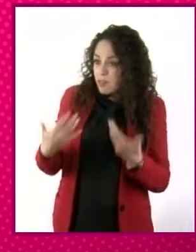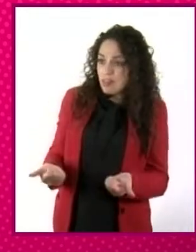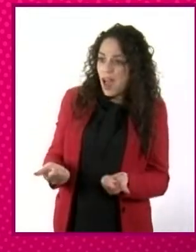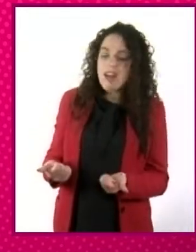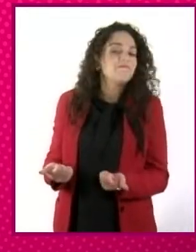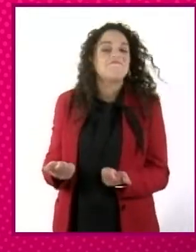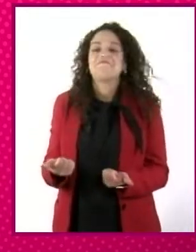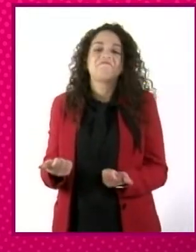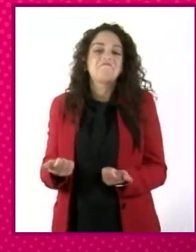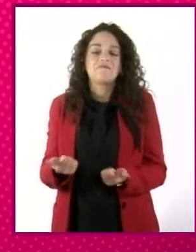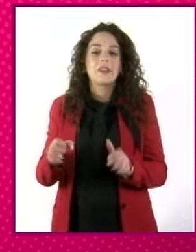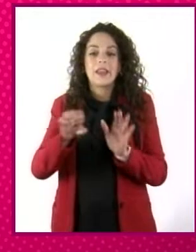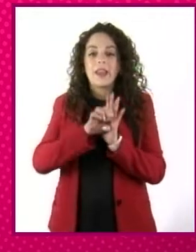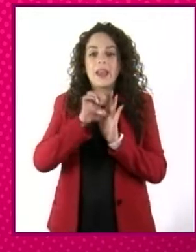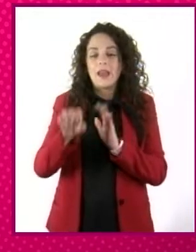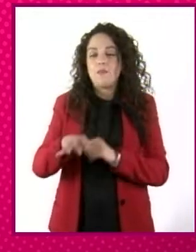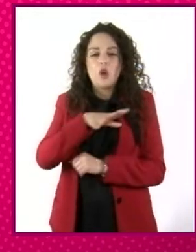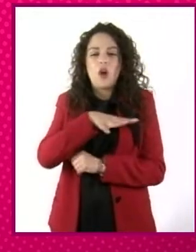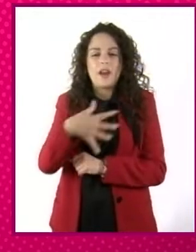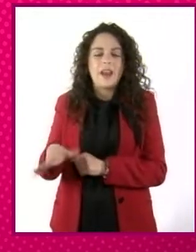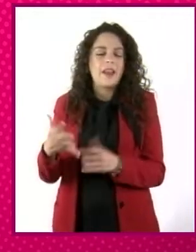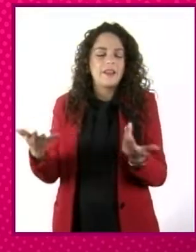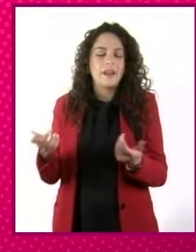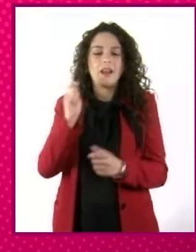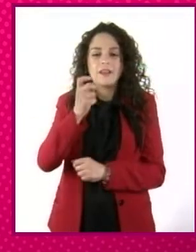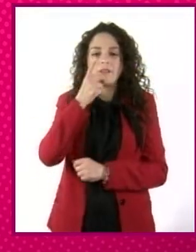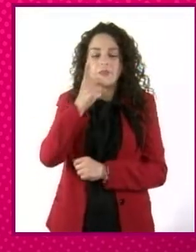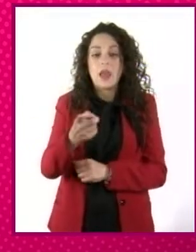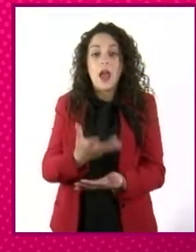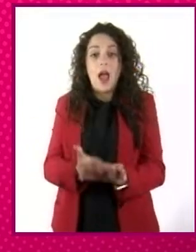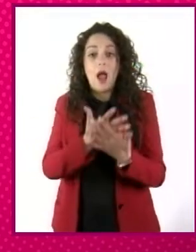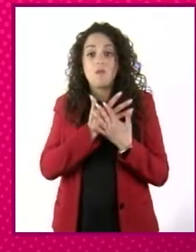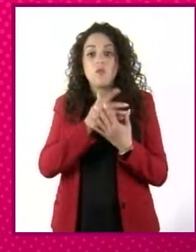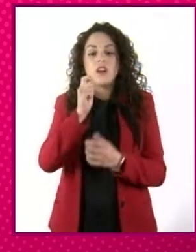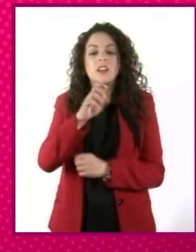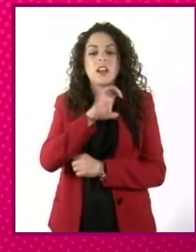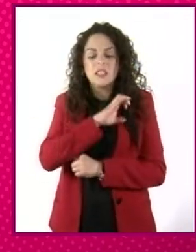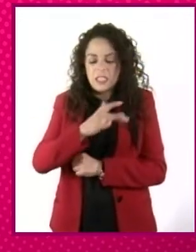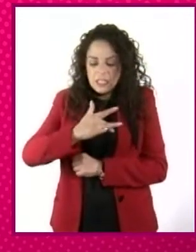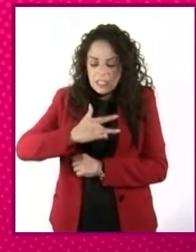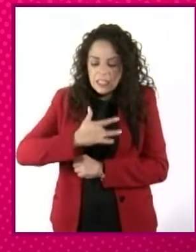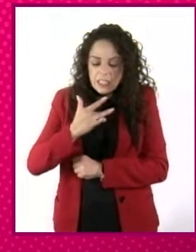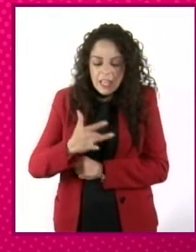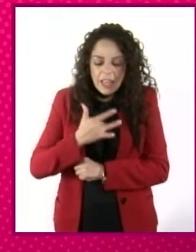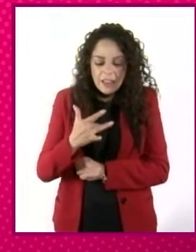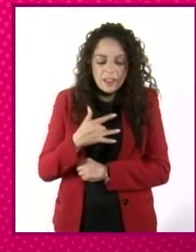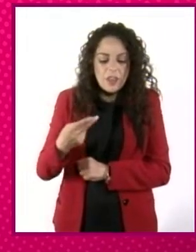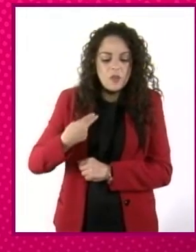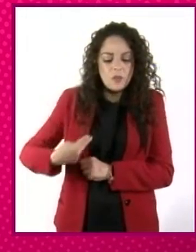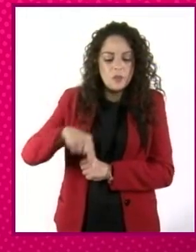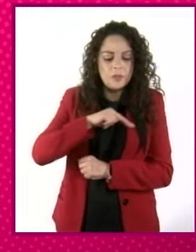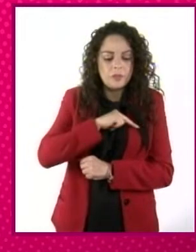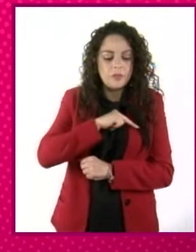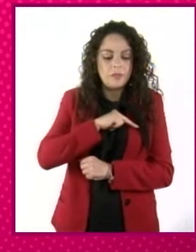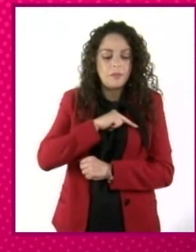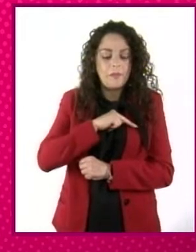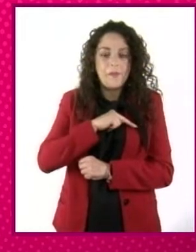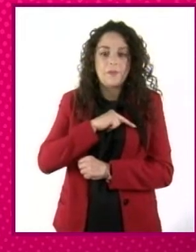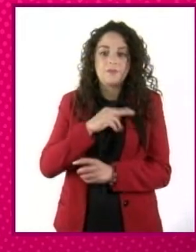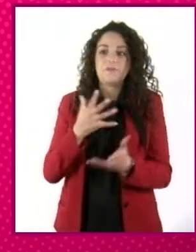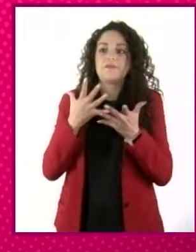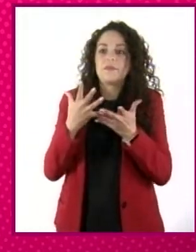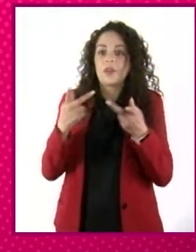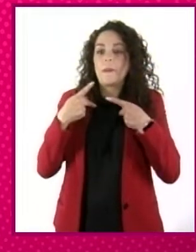este caso, como en términos generales, el amor es afecto o un sentimiento, ¿cierto?, en el cual nosotros deseamos cercanía